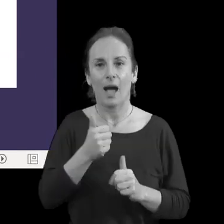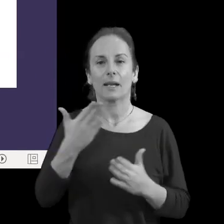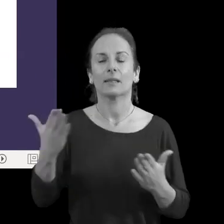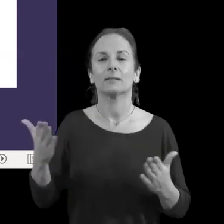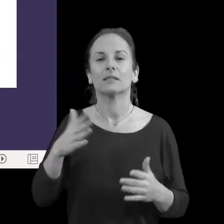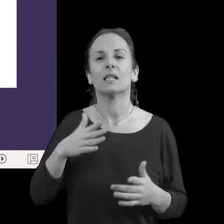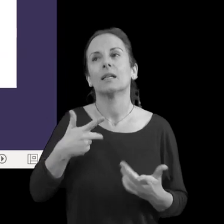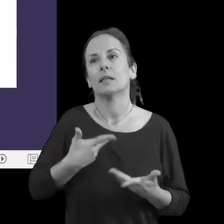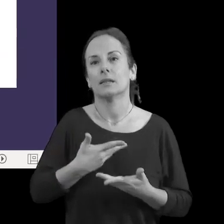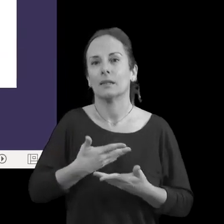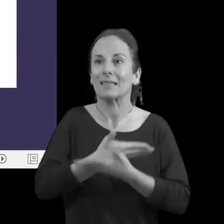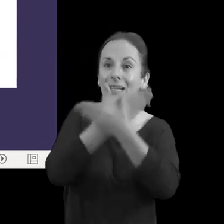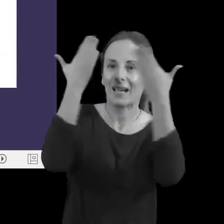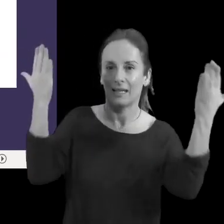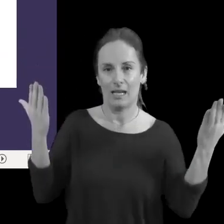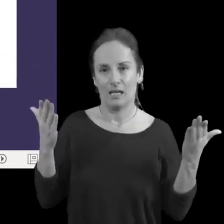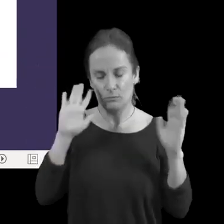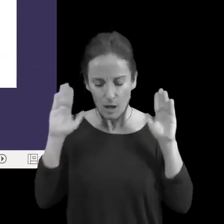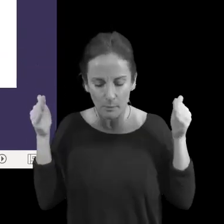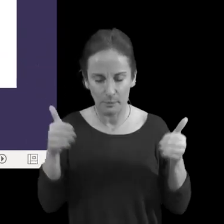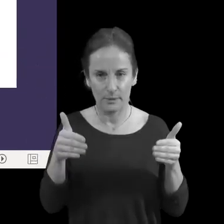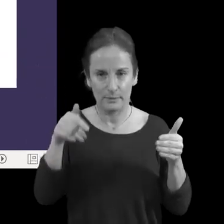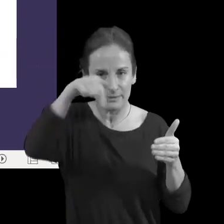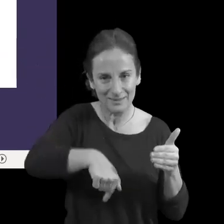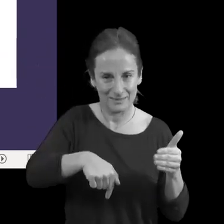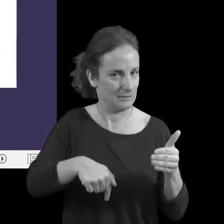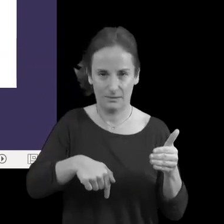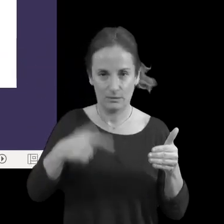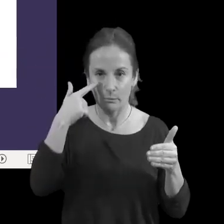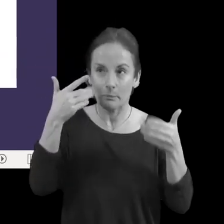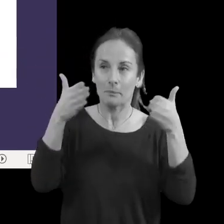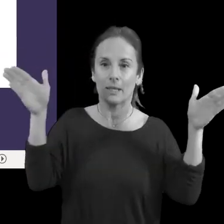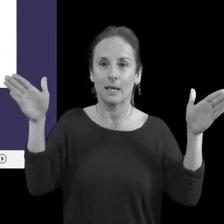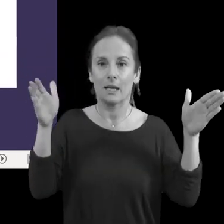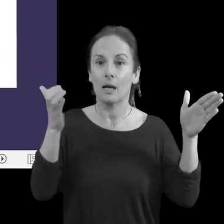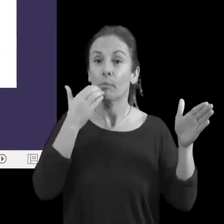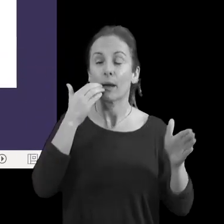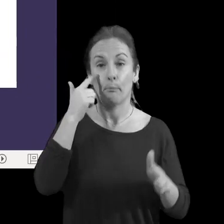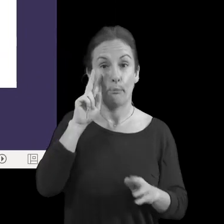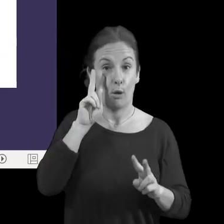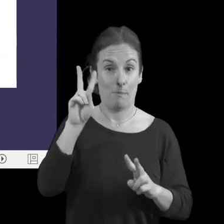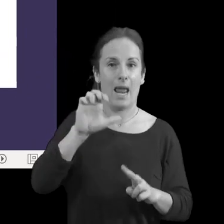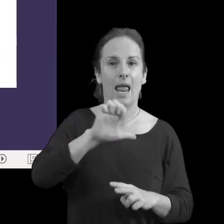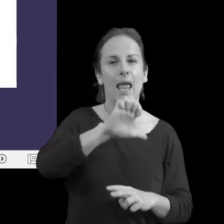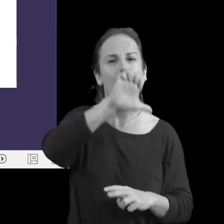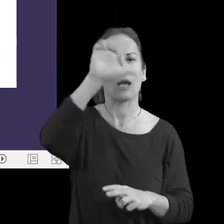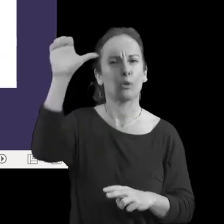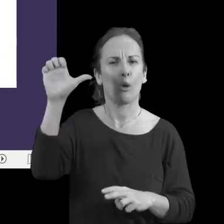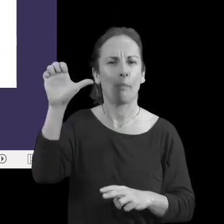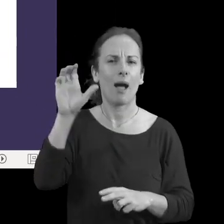o la fotografía más amplia, ¿no? Cuando analizamos estas cuestiones. Por ejemplo, mirando un poco al panorama europeo, así